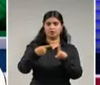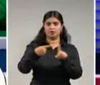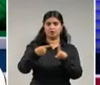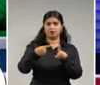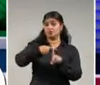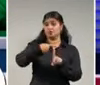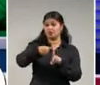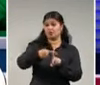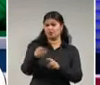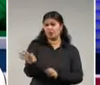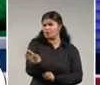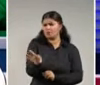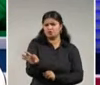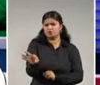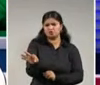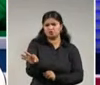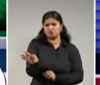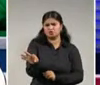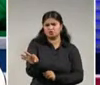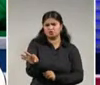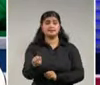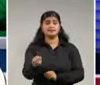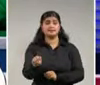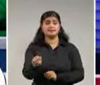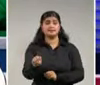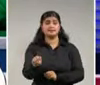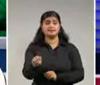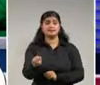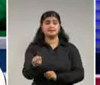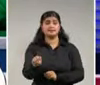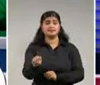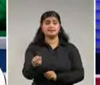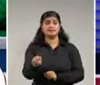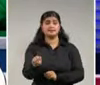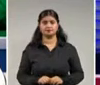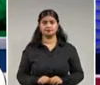de un 0,3%, promediando